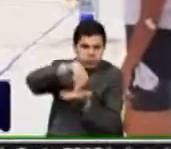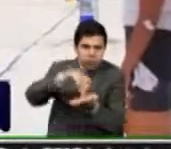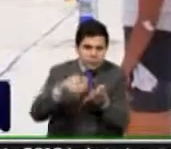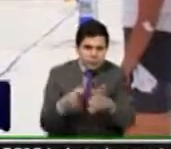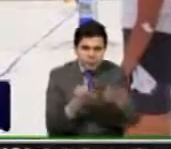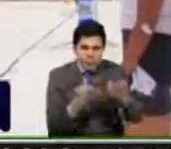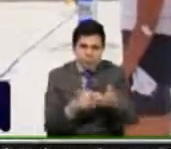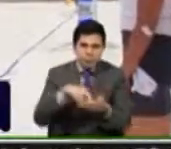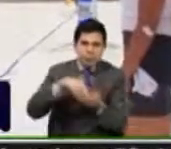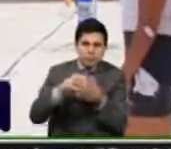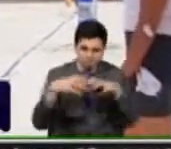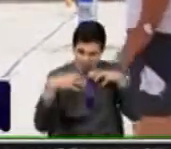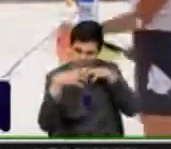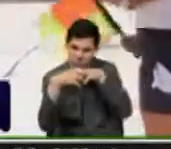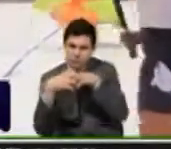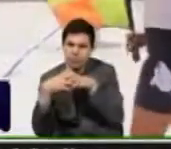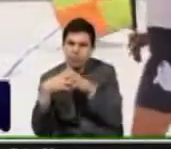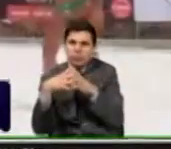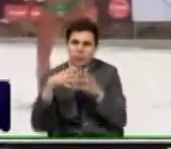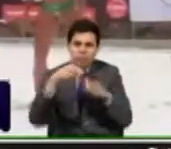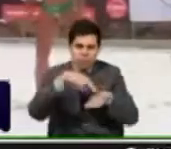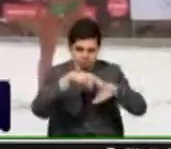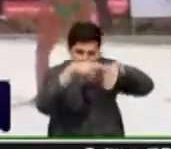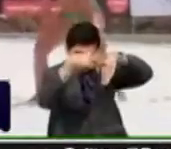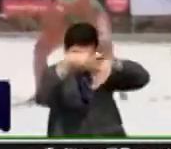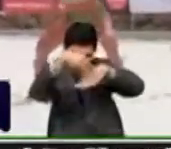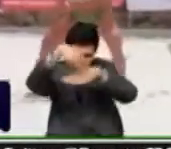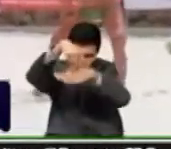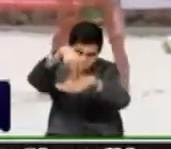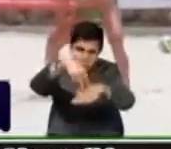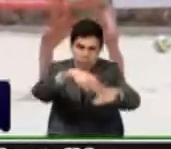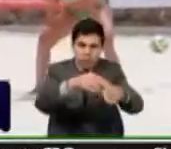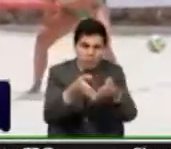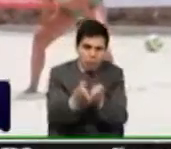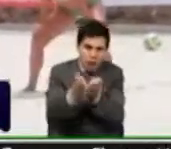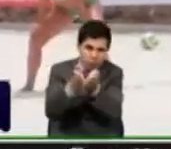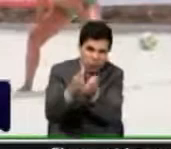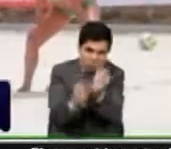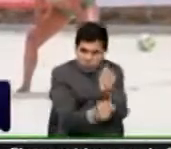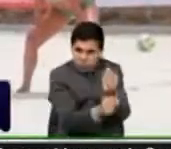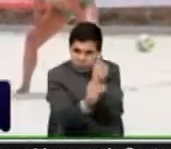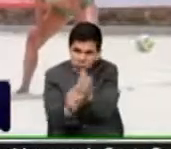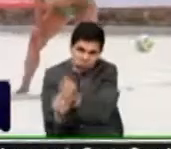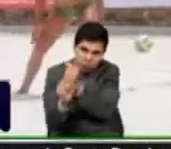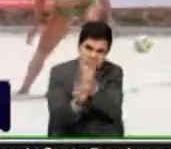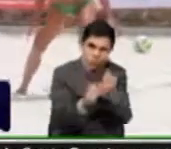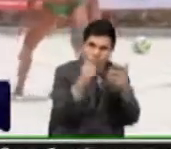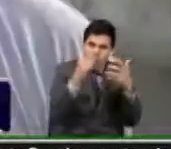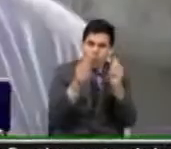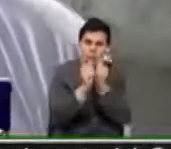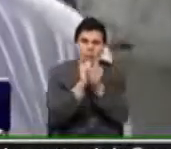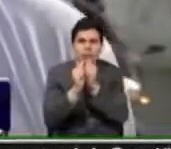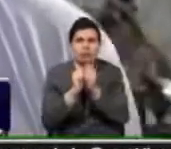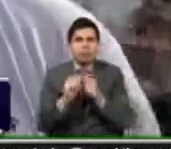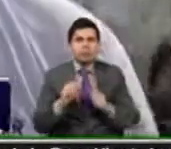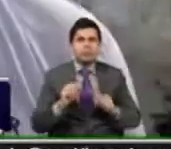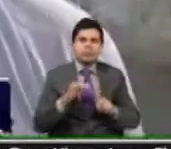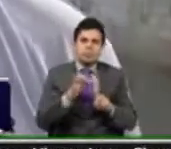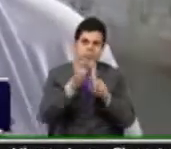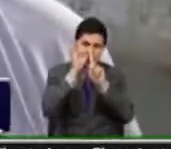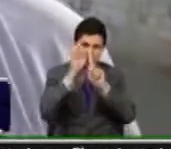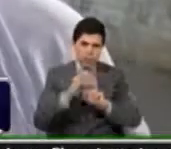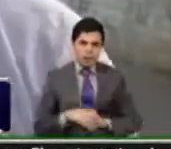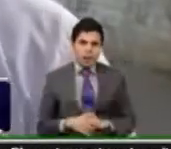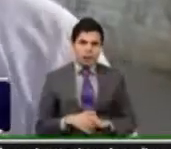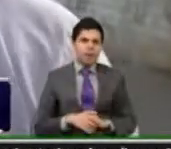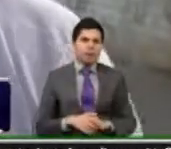playa, rugby, surf, vela y voleibol durante 7 días de competencias deportivas. Yo creo que nosotros vamos a tener mejores resultados. Por